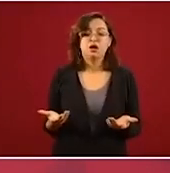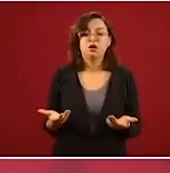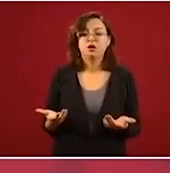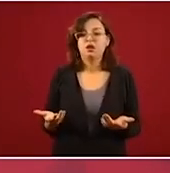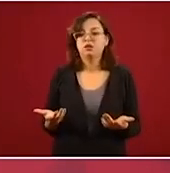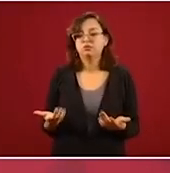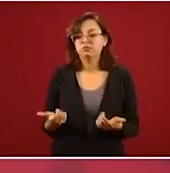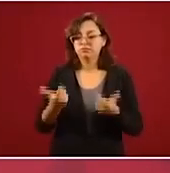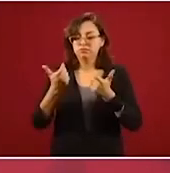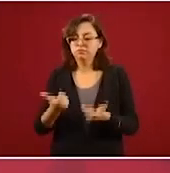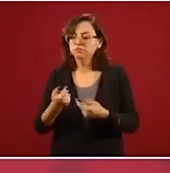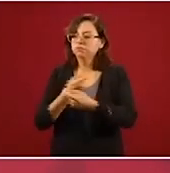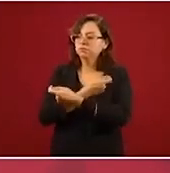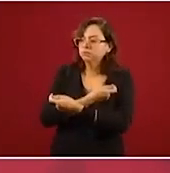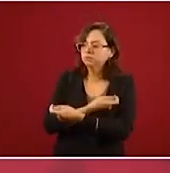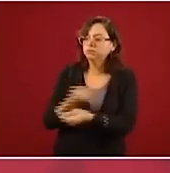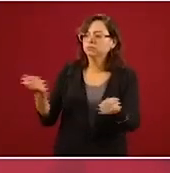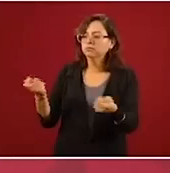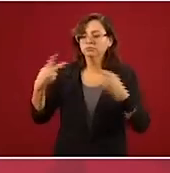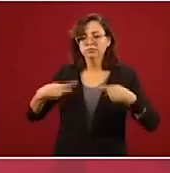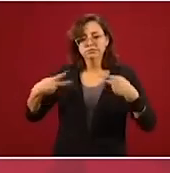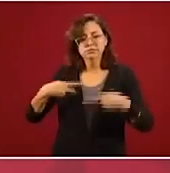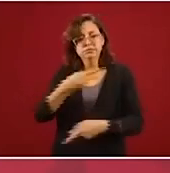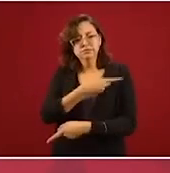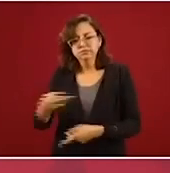dispersión de recursos para la gente pobre,